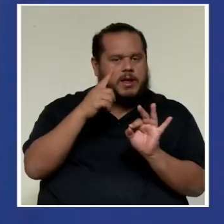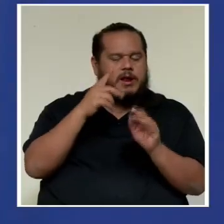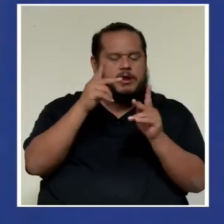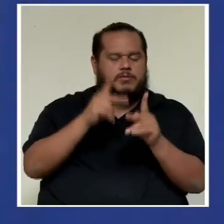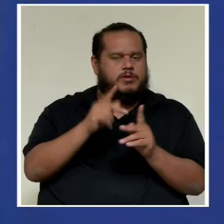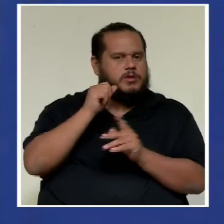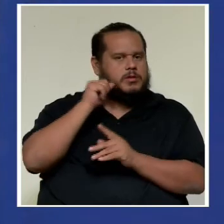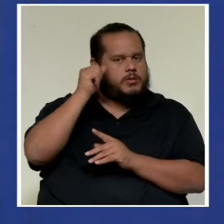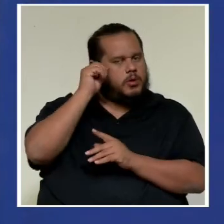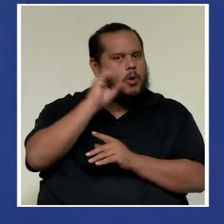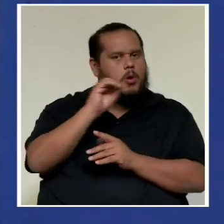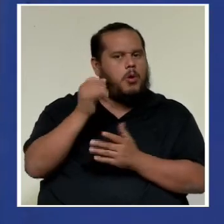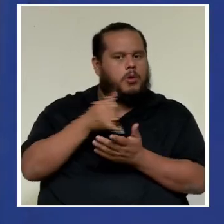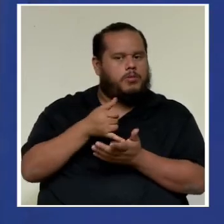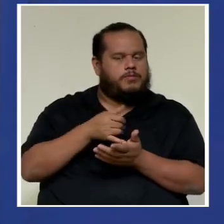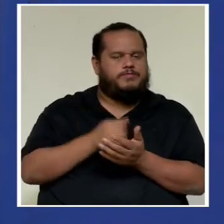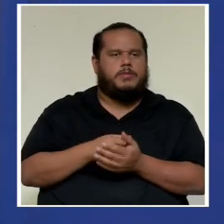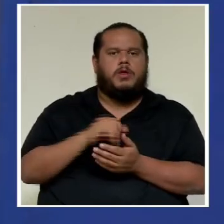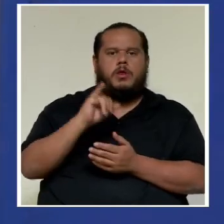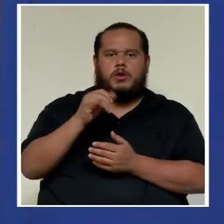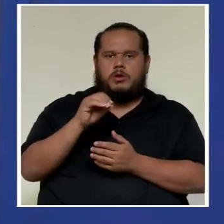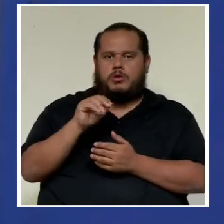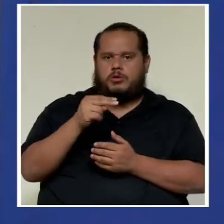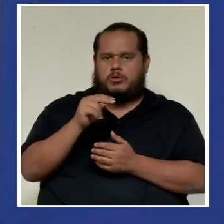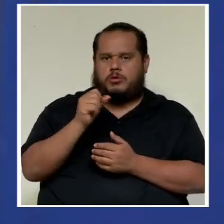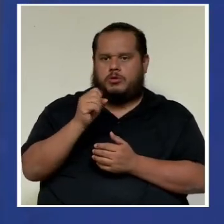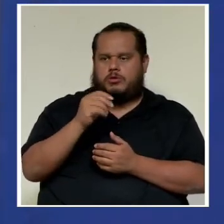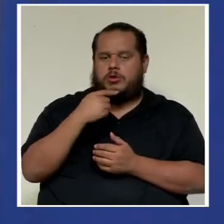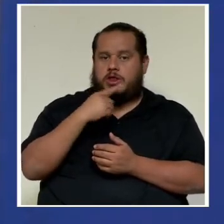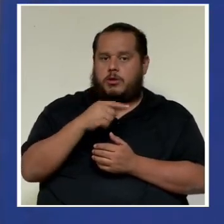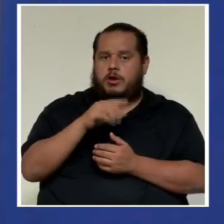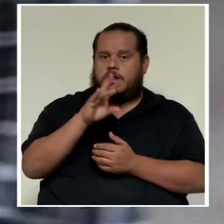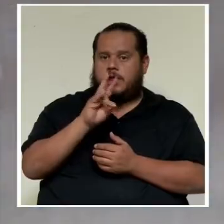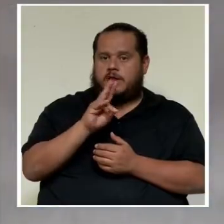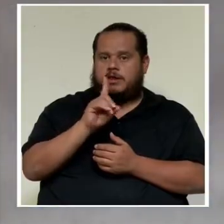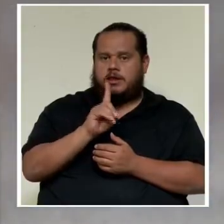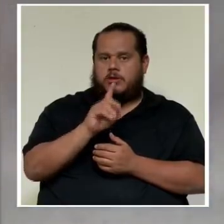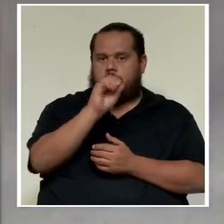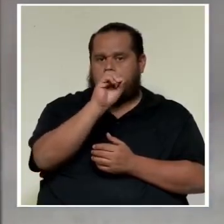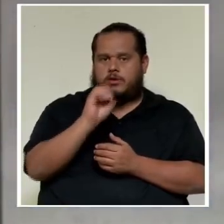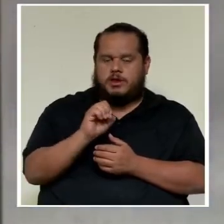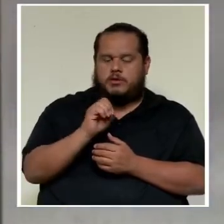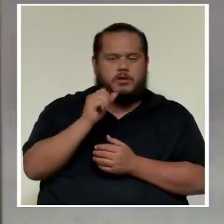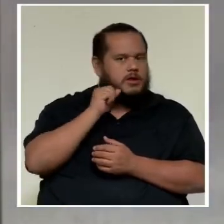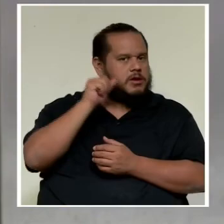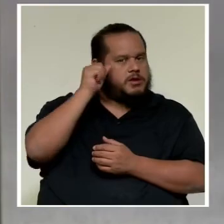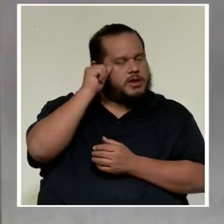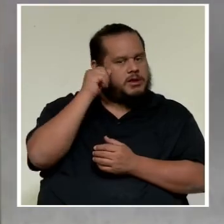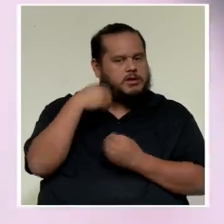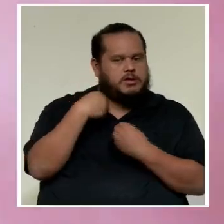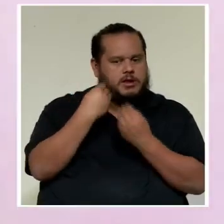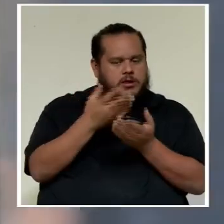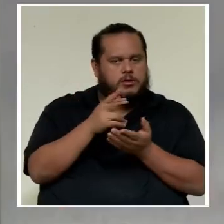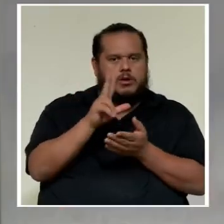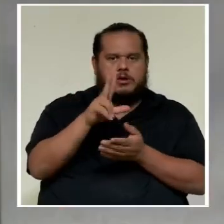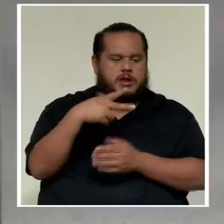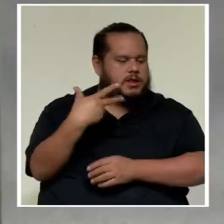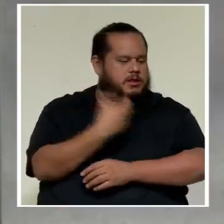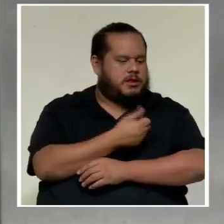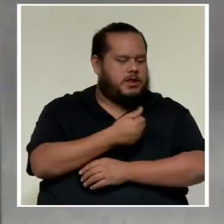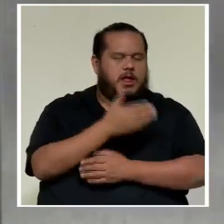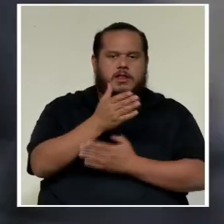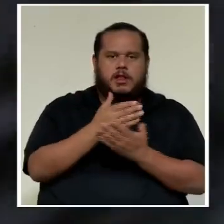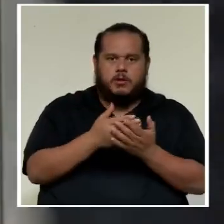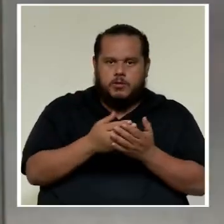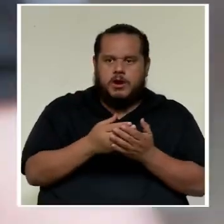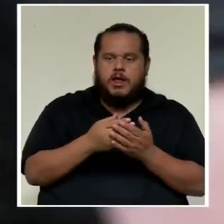o vulnerables. Johnson resaltó que más del 71% de los adultos recibió 3 dosis de alguna de las